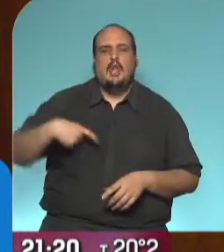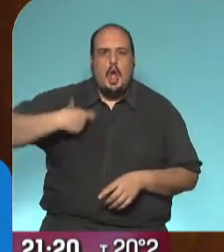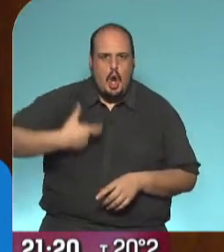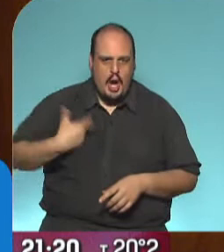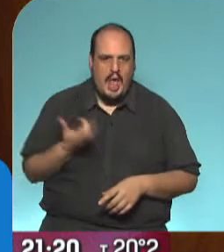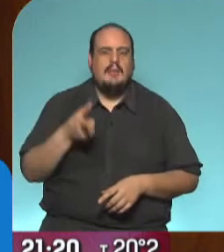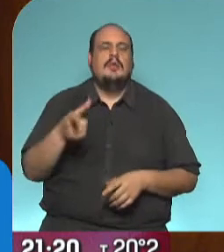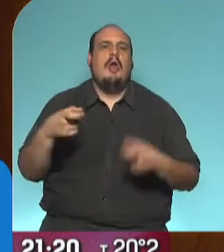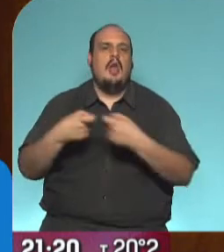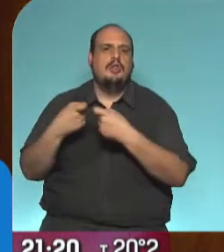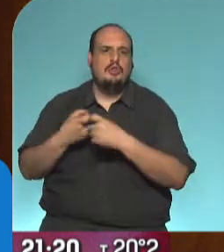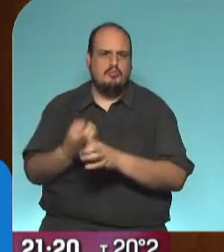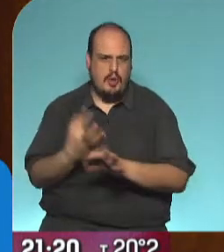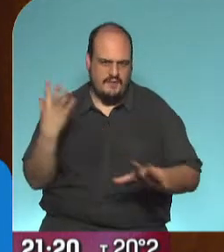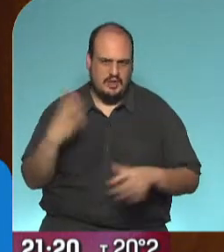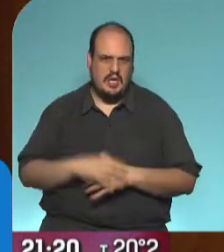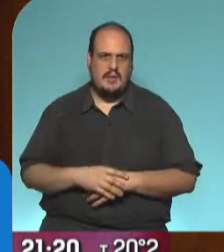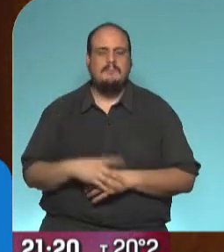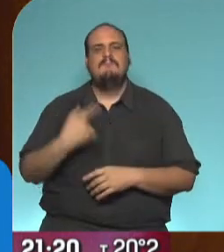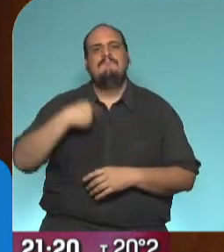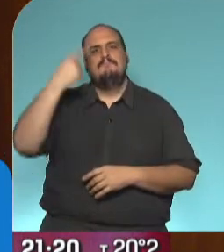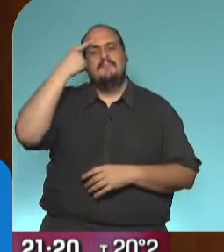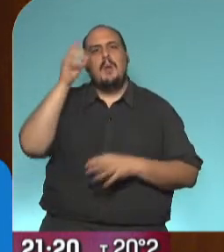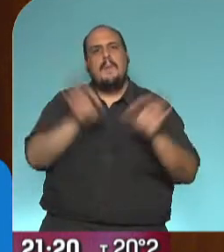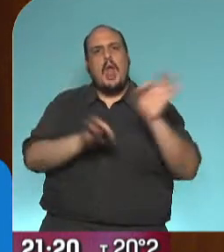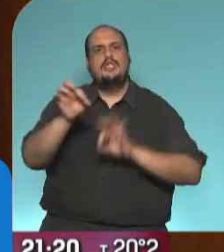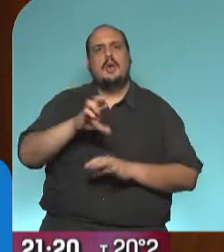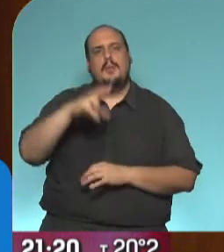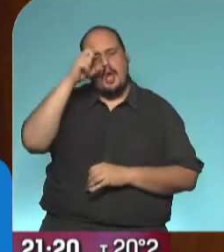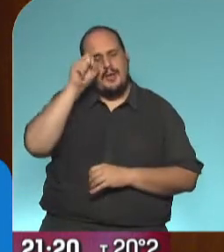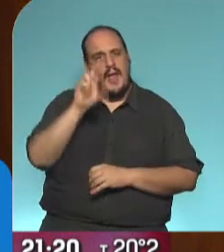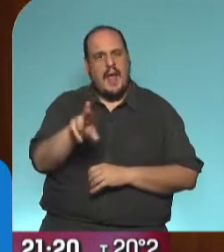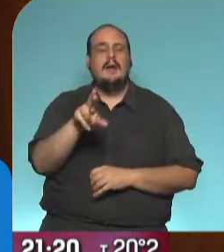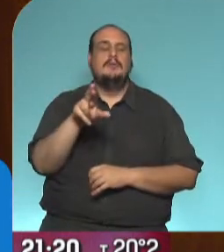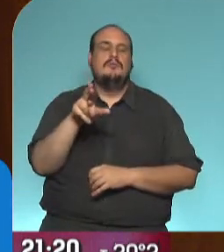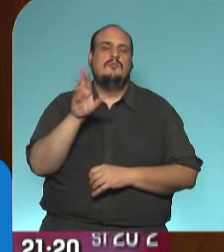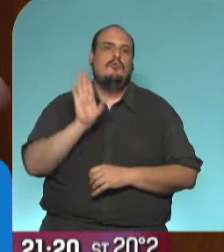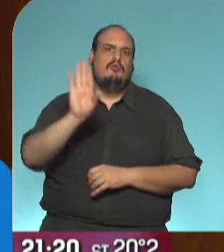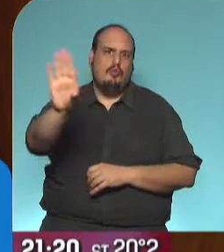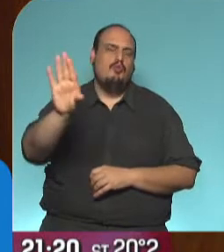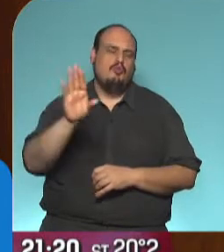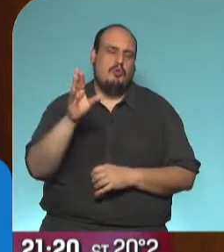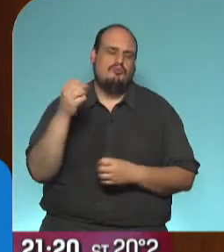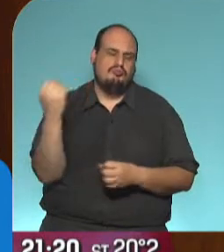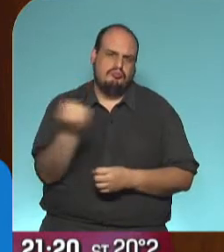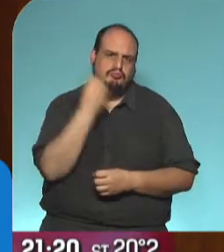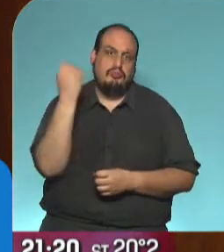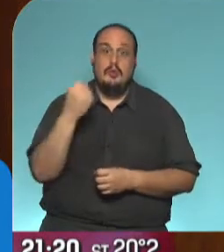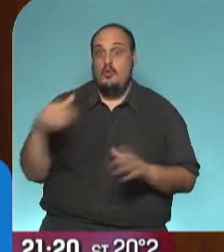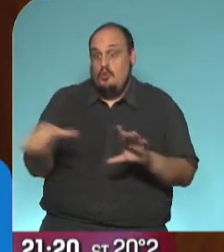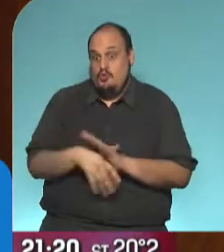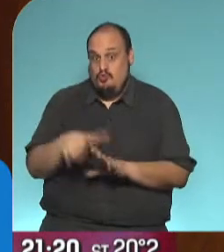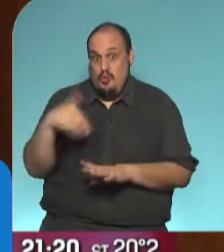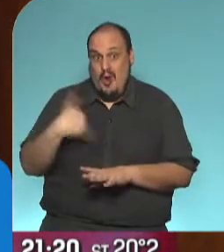asociaciones profesionales. Creemos que Procrear va a ser una gran expectativa y además en un día en donde a la Argentina, digamos, se